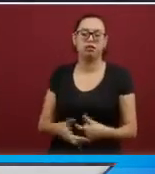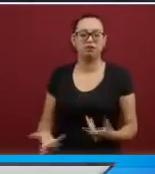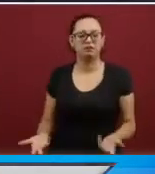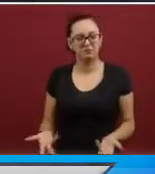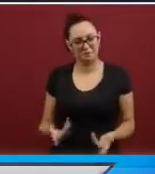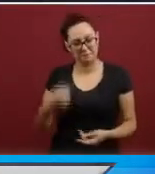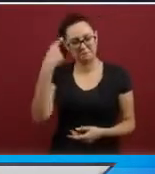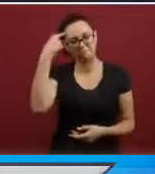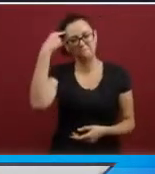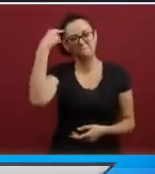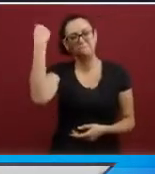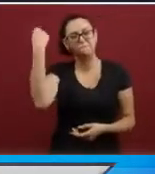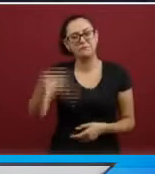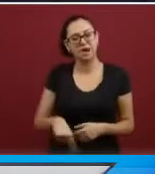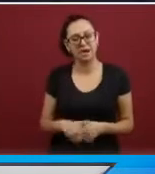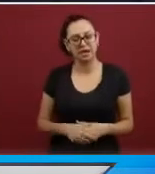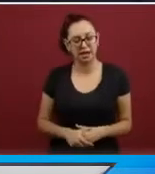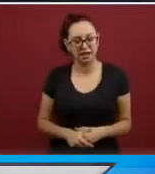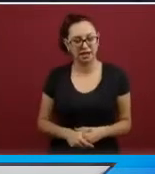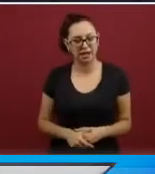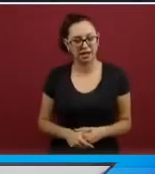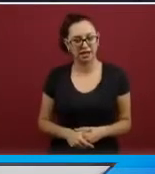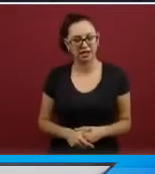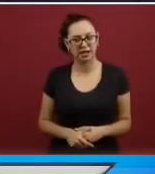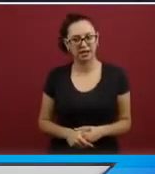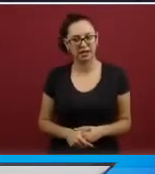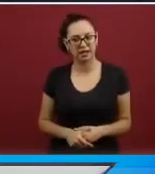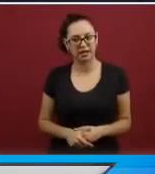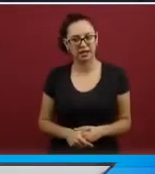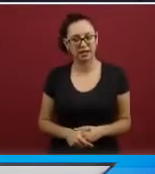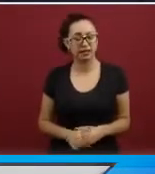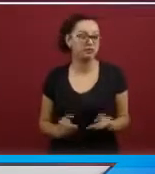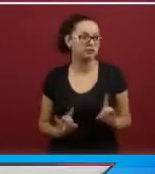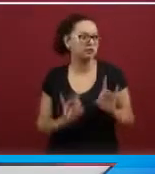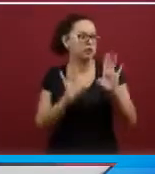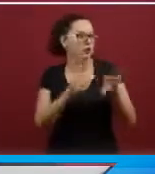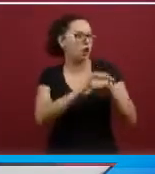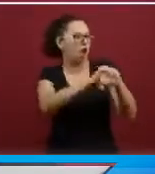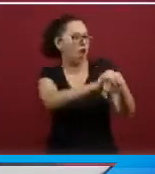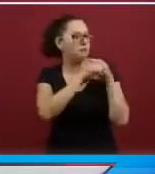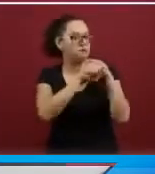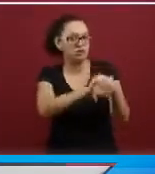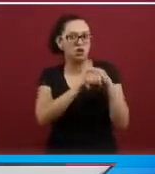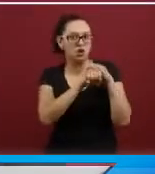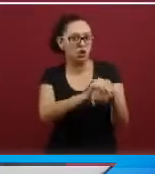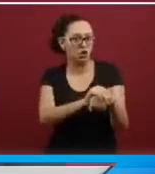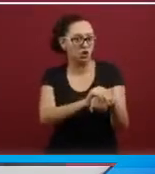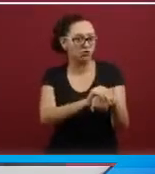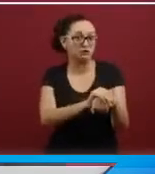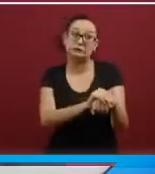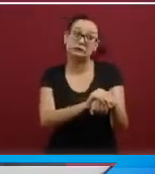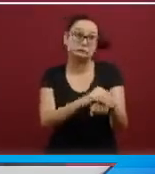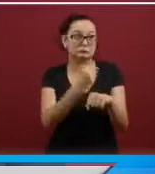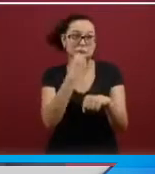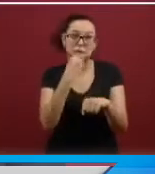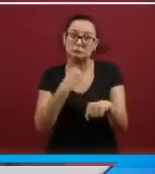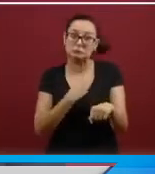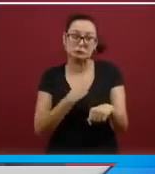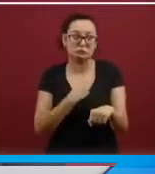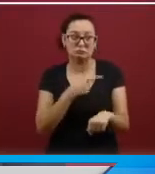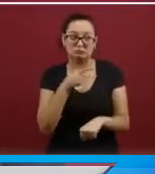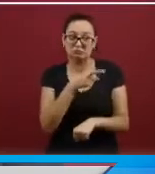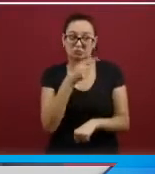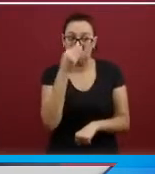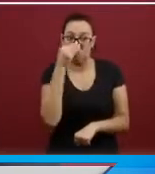las imputaciones contra el delegado en Jalisco. Son confrontaciones políticas. Es grilla o más elegantemente politiquería. De cualquier forma